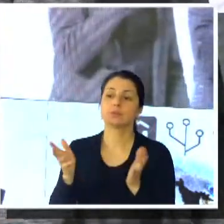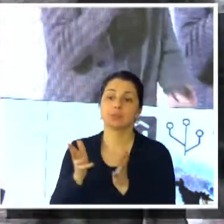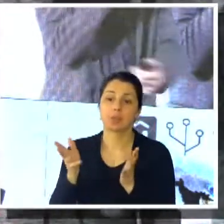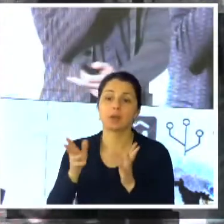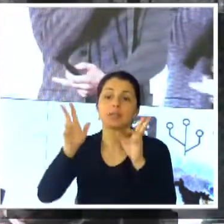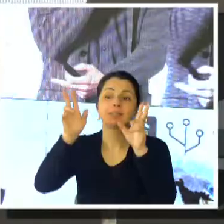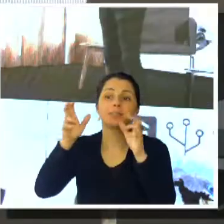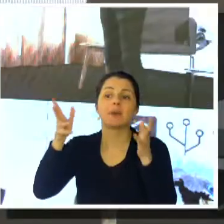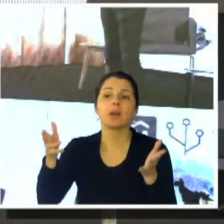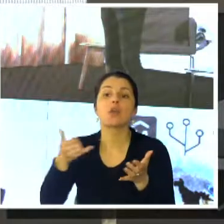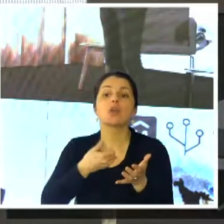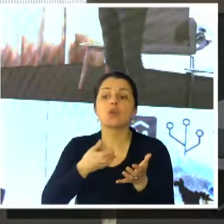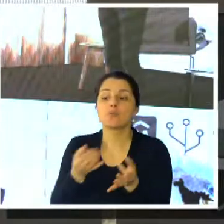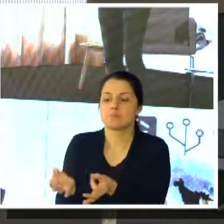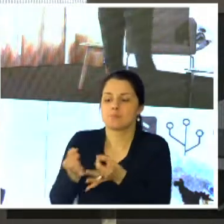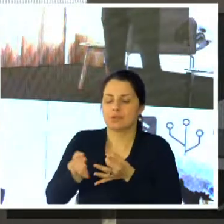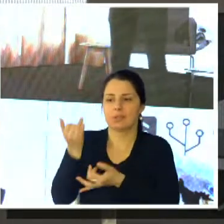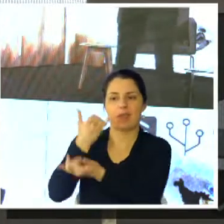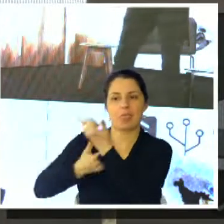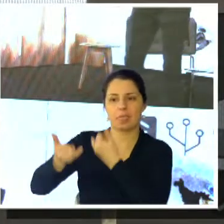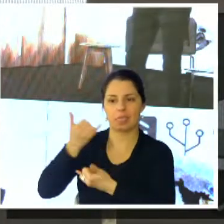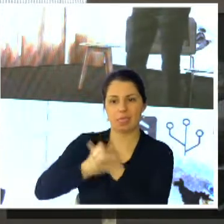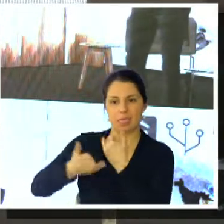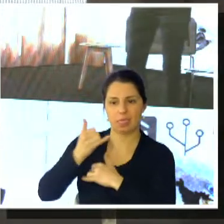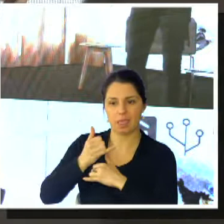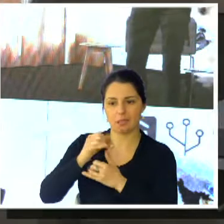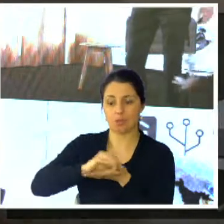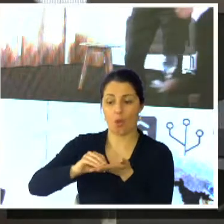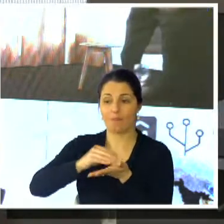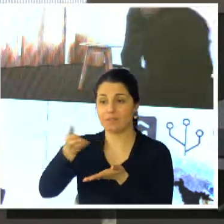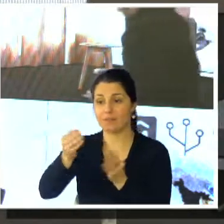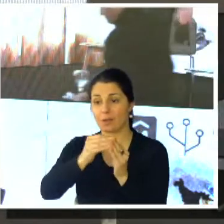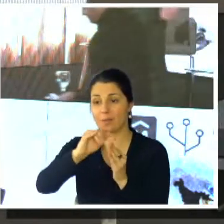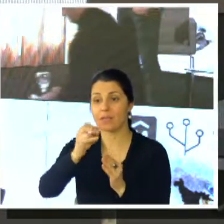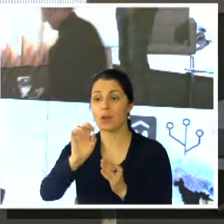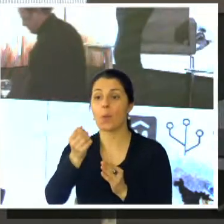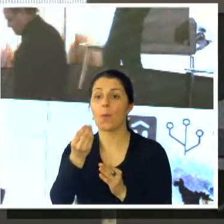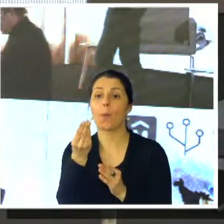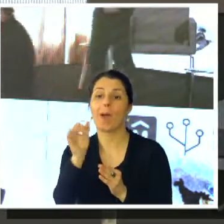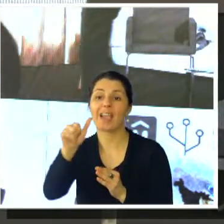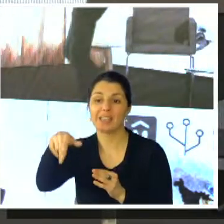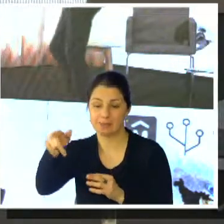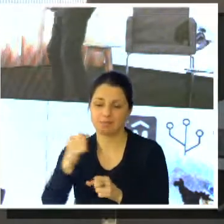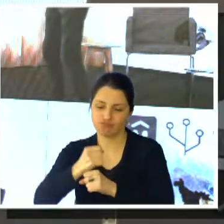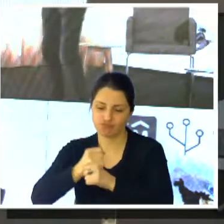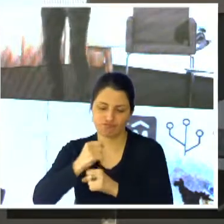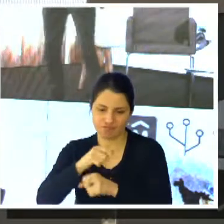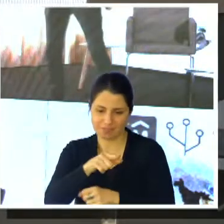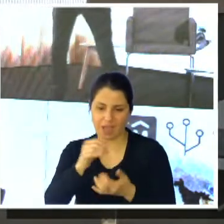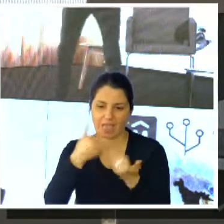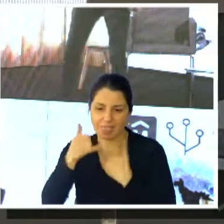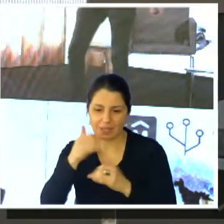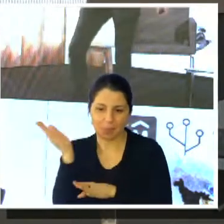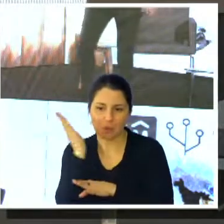es cómo llegan esos datos hasta la oficina de Joaquín, que los está procesando ahí.